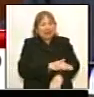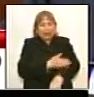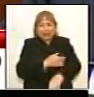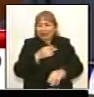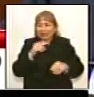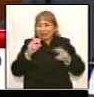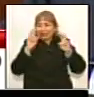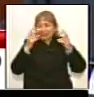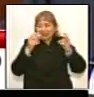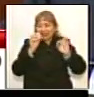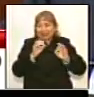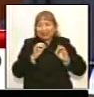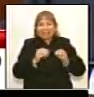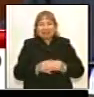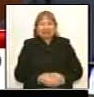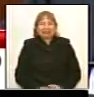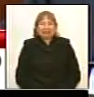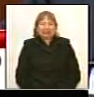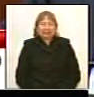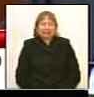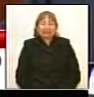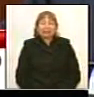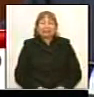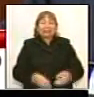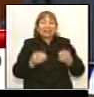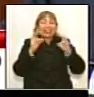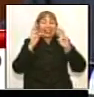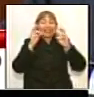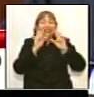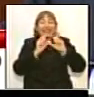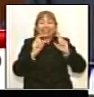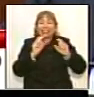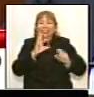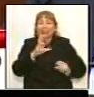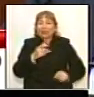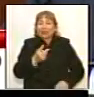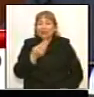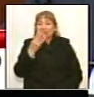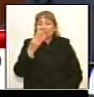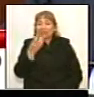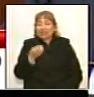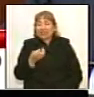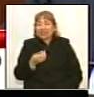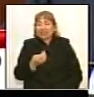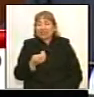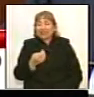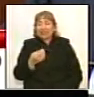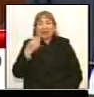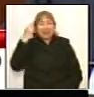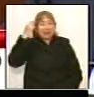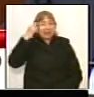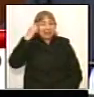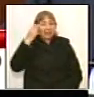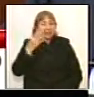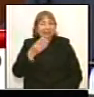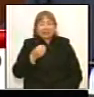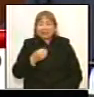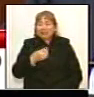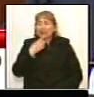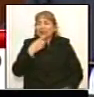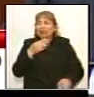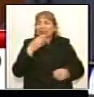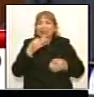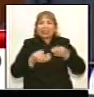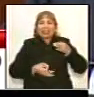titularse este dictamen, presidente. El dictamen debería decir, al que roba cuatro reales, o al político que roba cuatro reales,